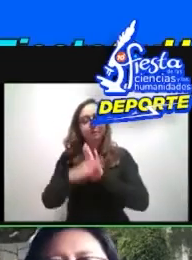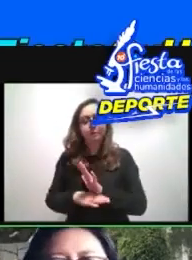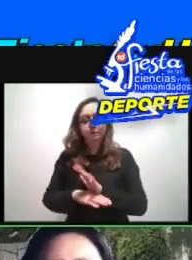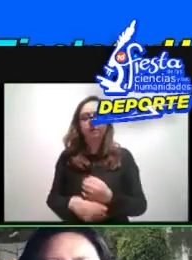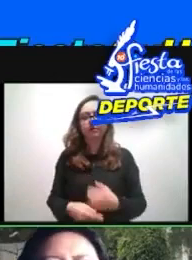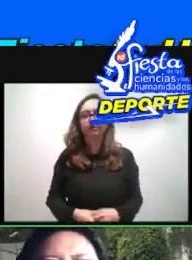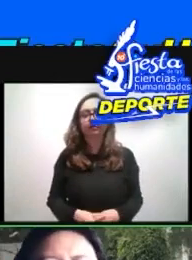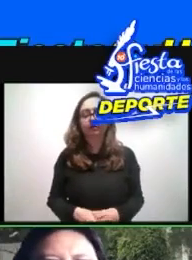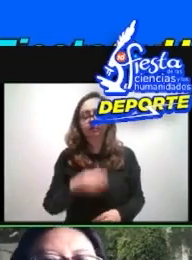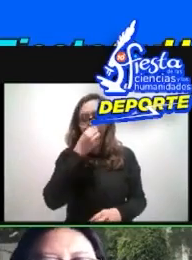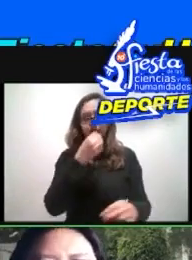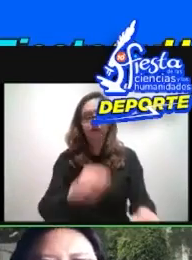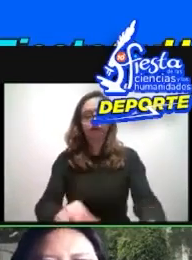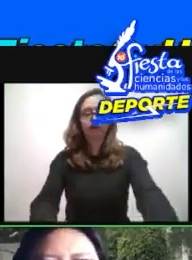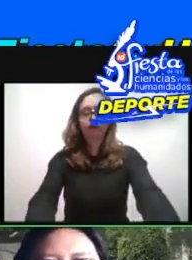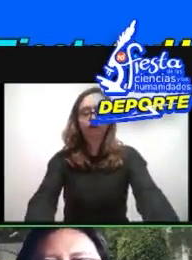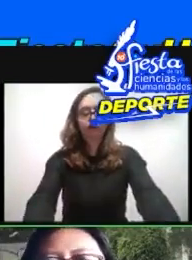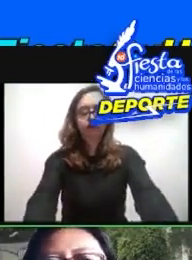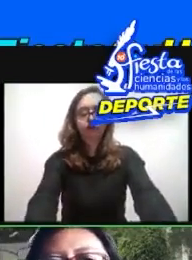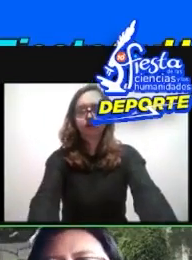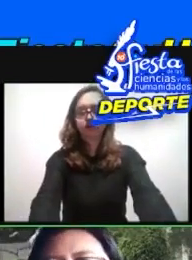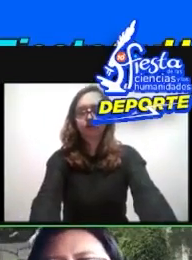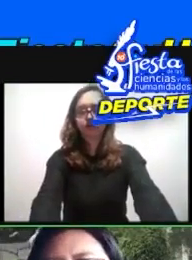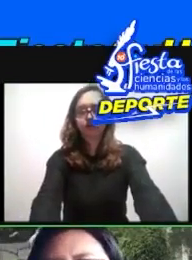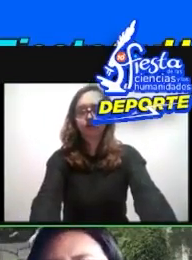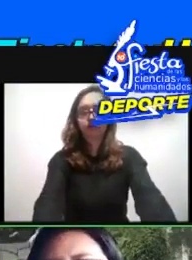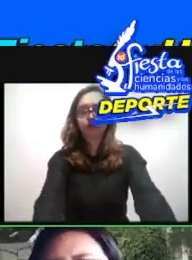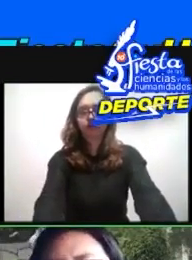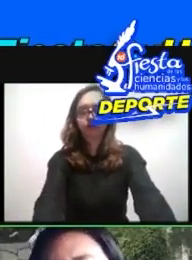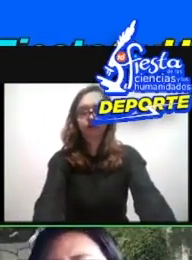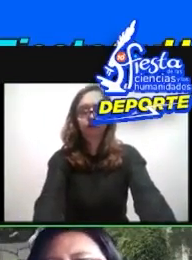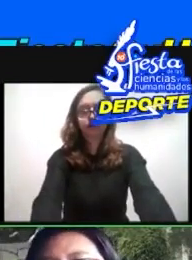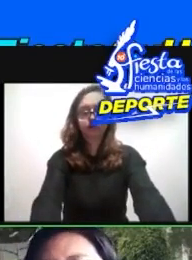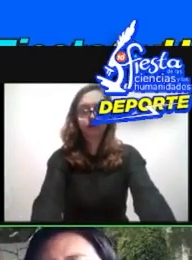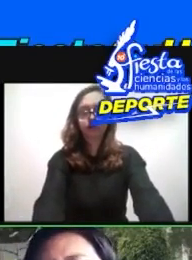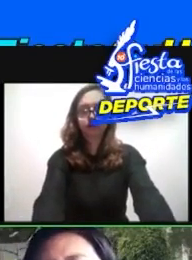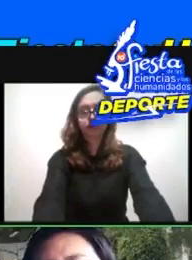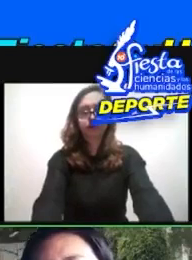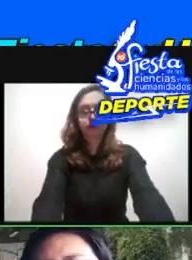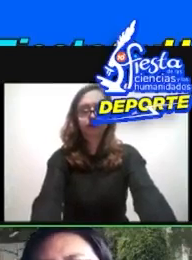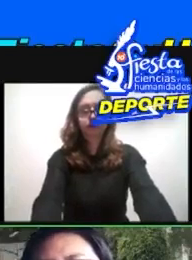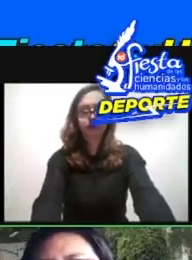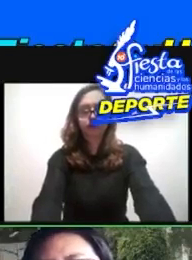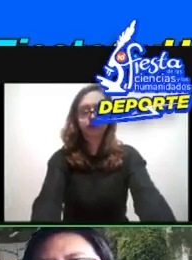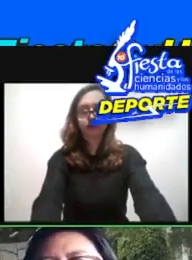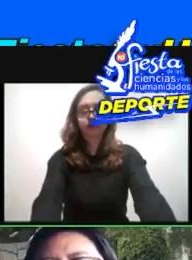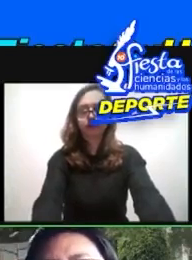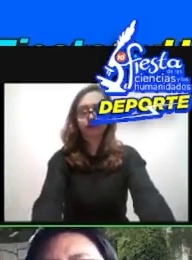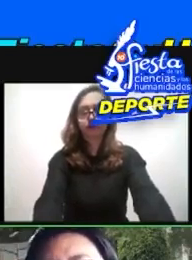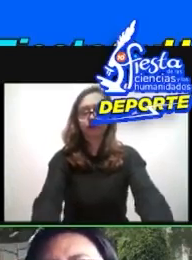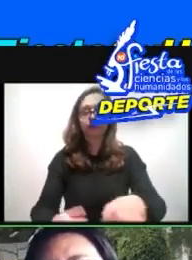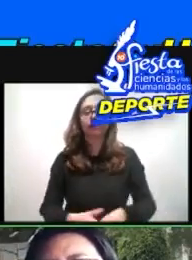lo mismo o cómo es que se llega a esta conclusión? Uno de estos estudios, en donde parte, que se publicó en 2008, hacen